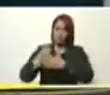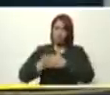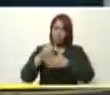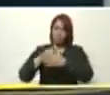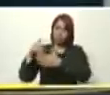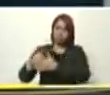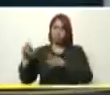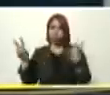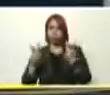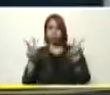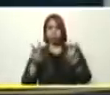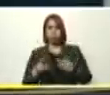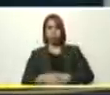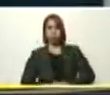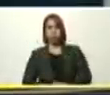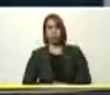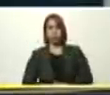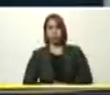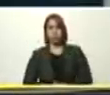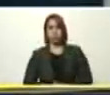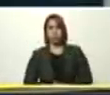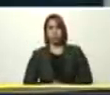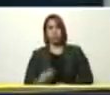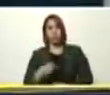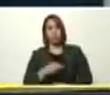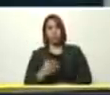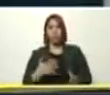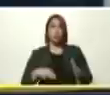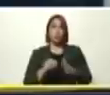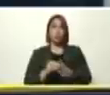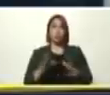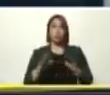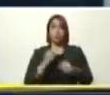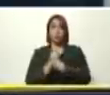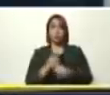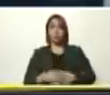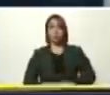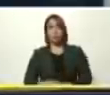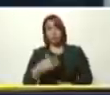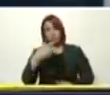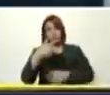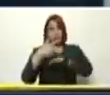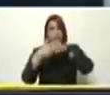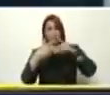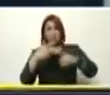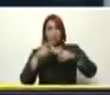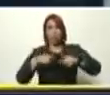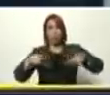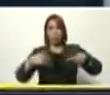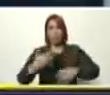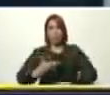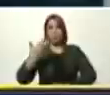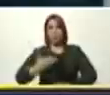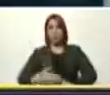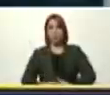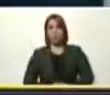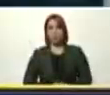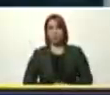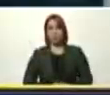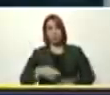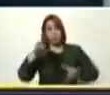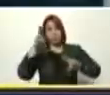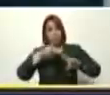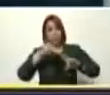en victoria. Hemos reconquistado tres lugares muy importantes: el